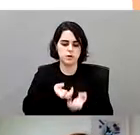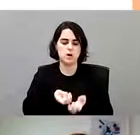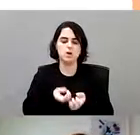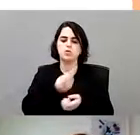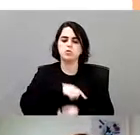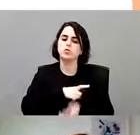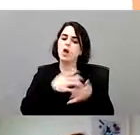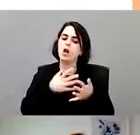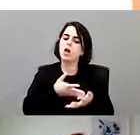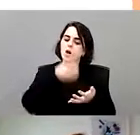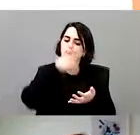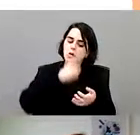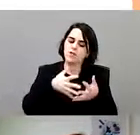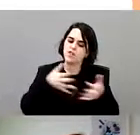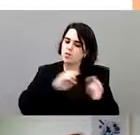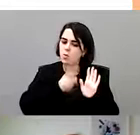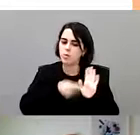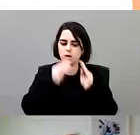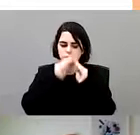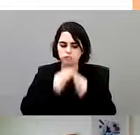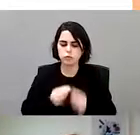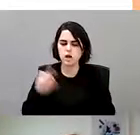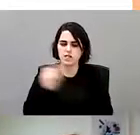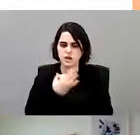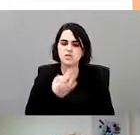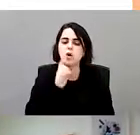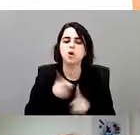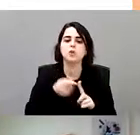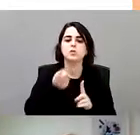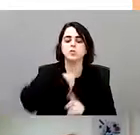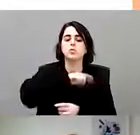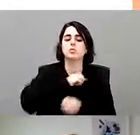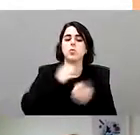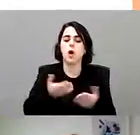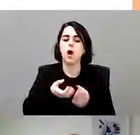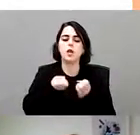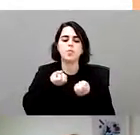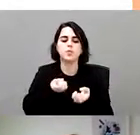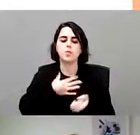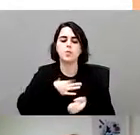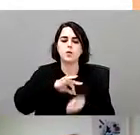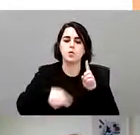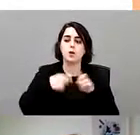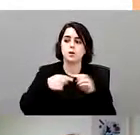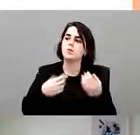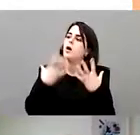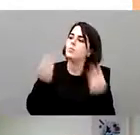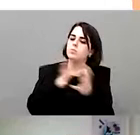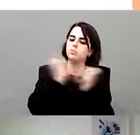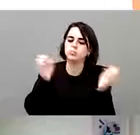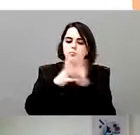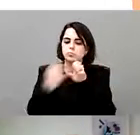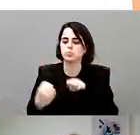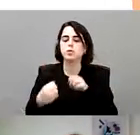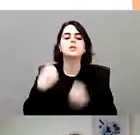la frase entera. Nuestro objetivo es que se pueda expresar para que sea entendida y lograr una mayor